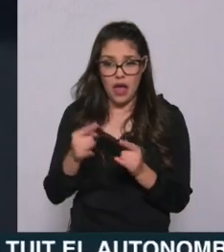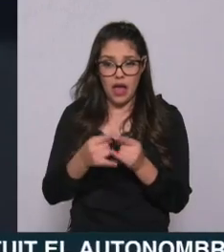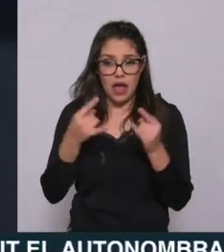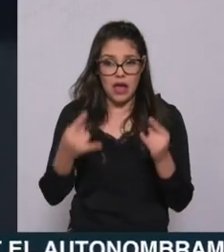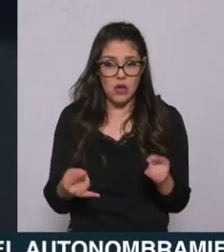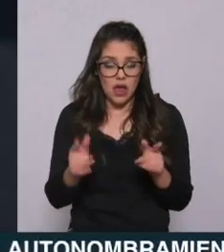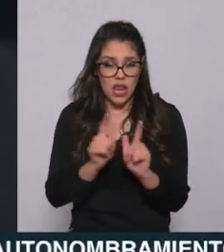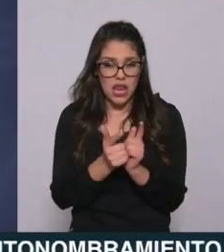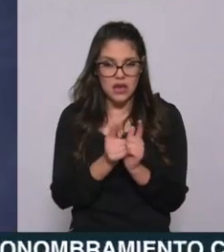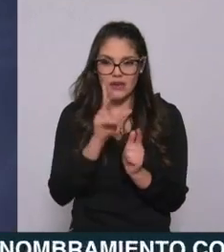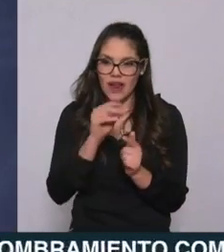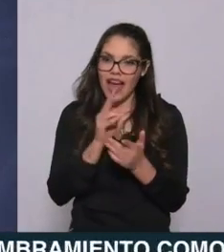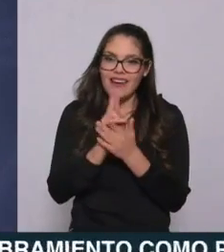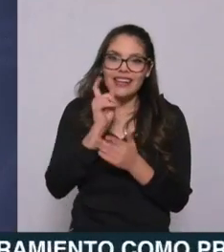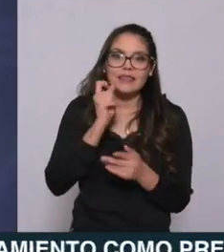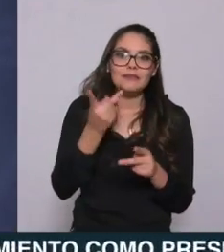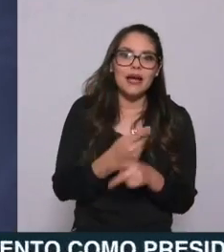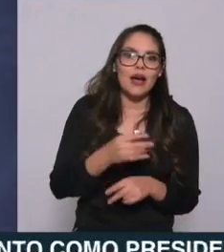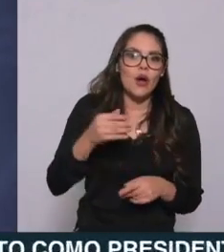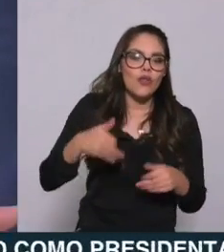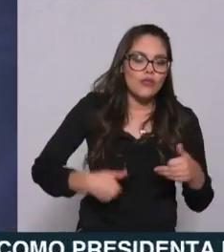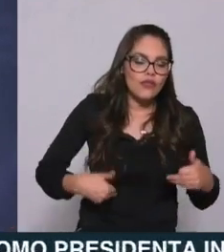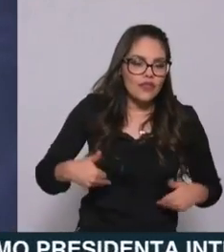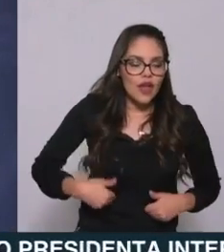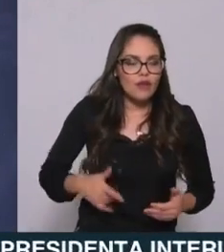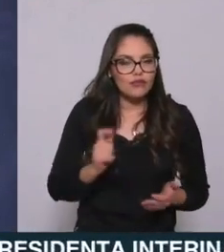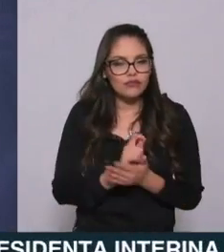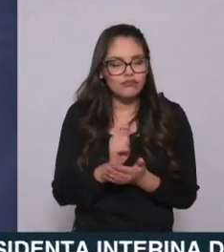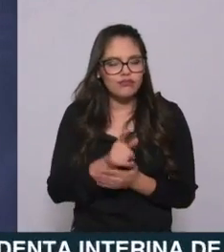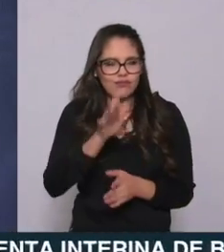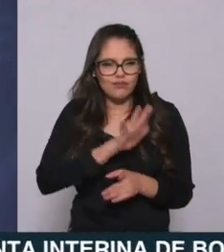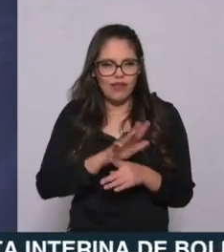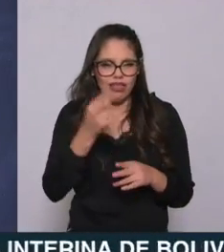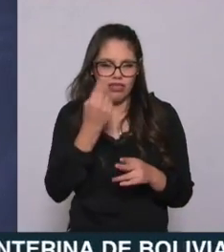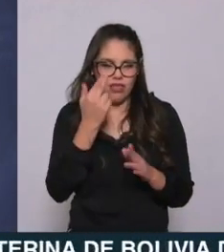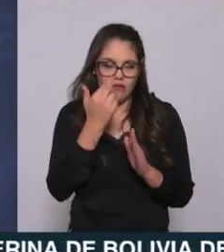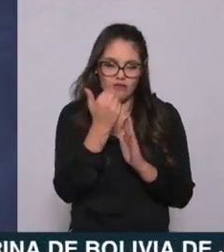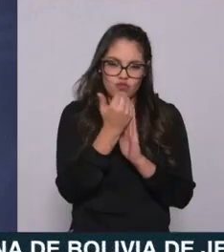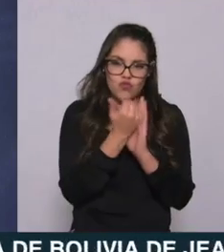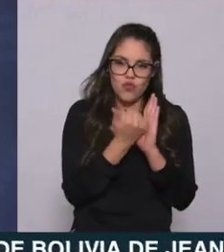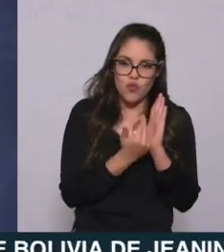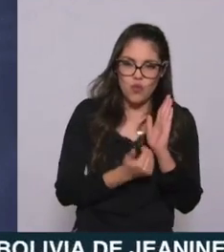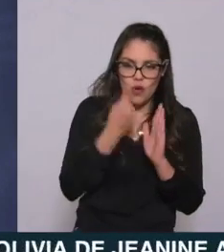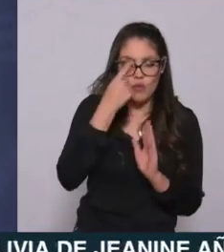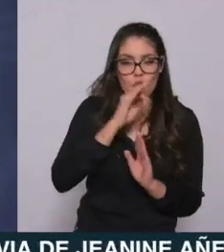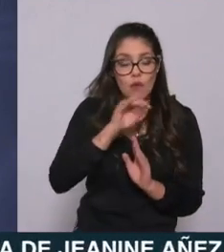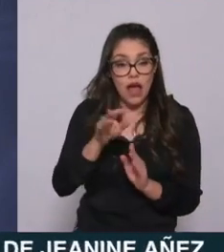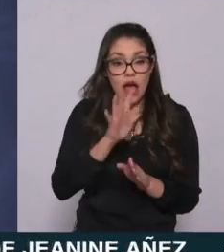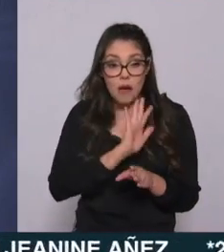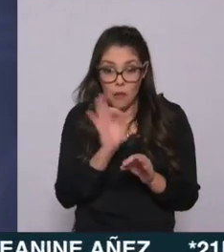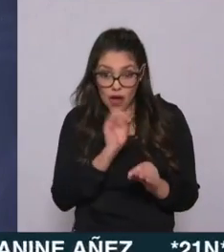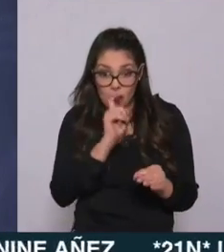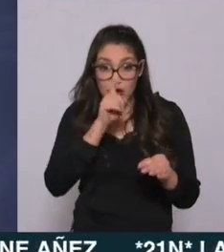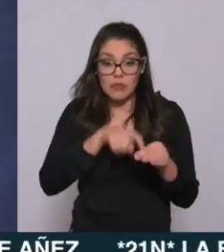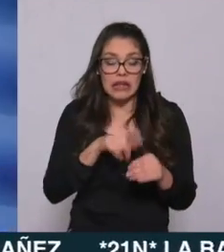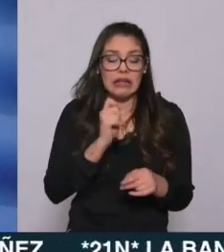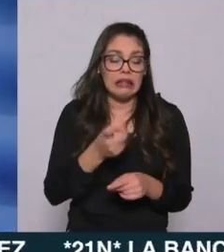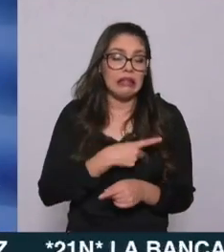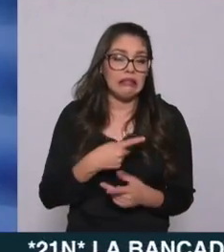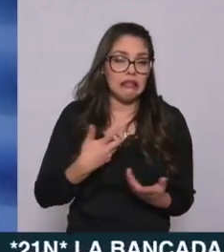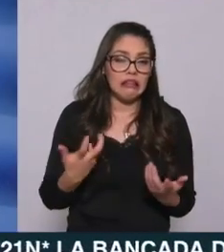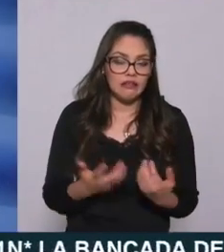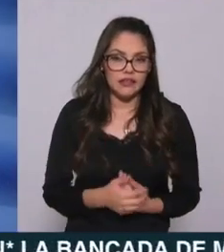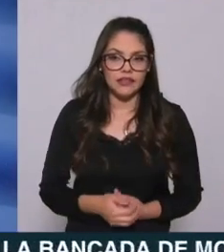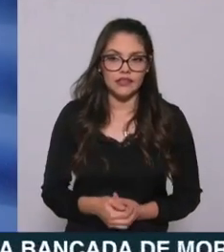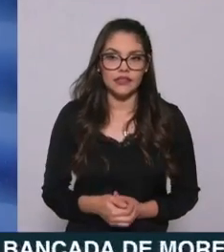las obras que se escribieron en aquel entonces. Ingrid, ¿cuáles son los requisitos para participar en esta convocatoria? ¿Quiénes pueden y qué deben llevar? Muy bien,